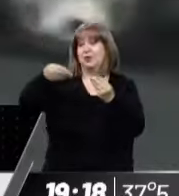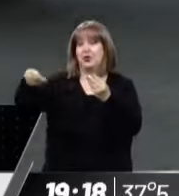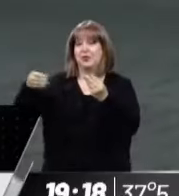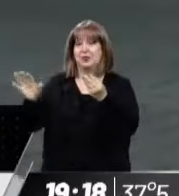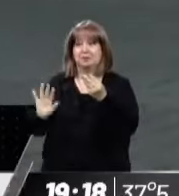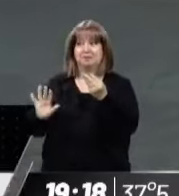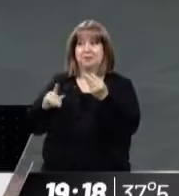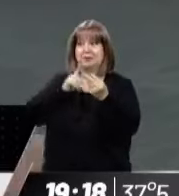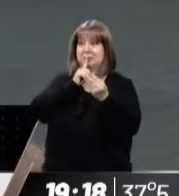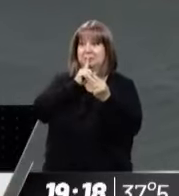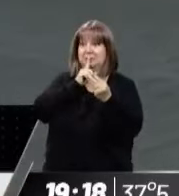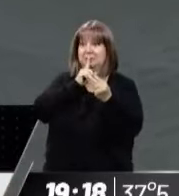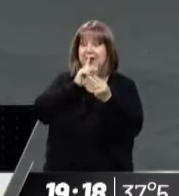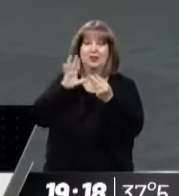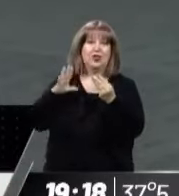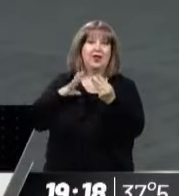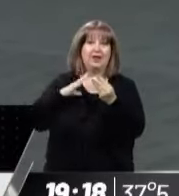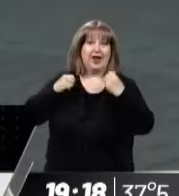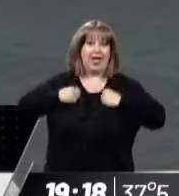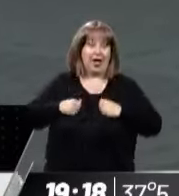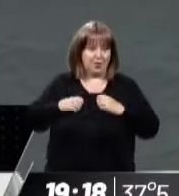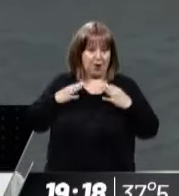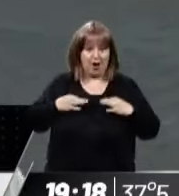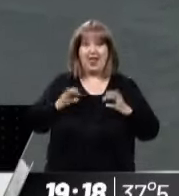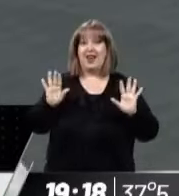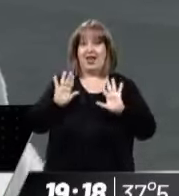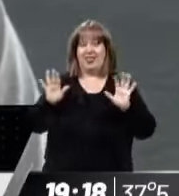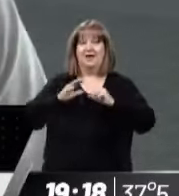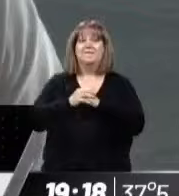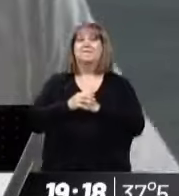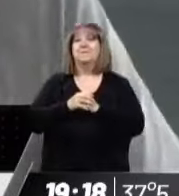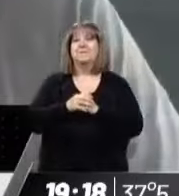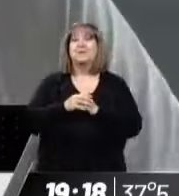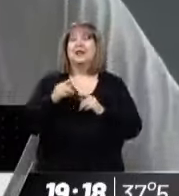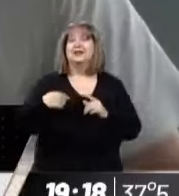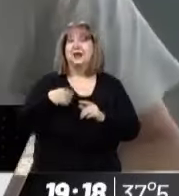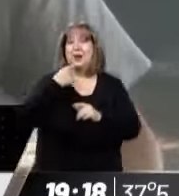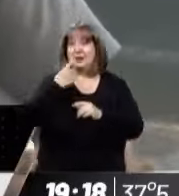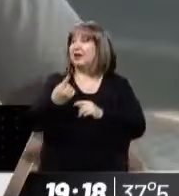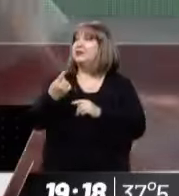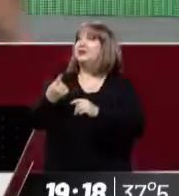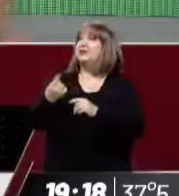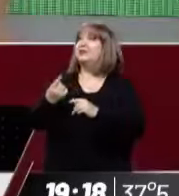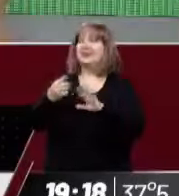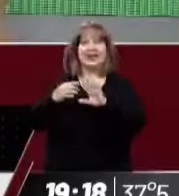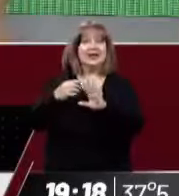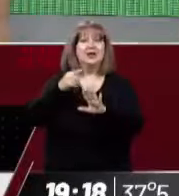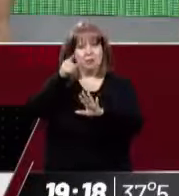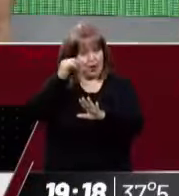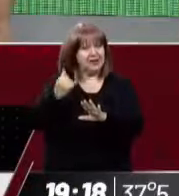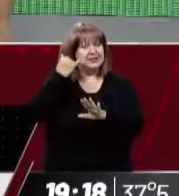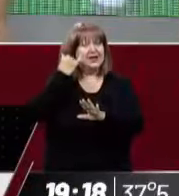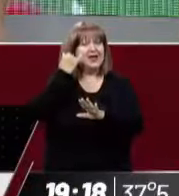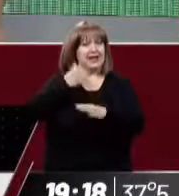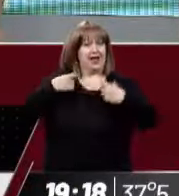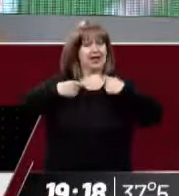ahorita no entregué ninguna. No es el momento. No. Querían preguntar algo, sí, dale. Sí, Juli, pero pará, ¿él tiene camiseta de la